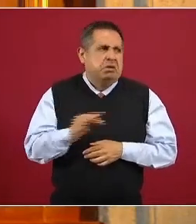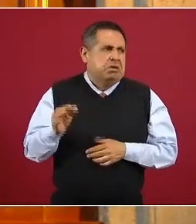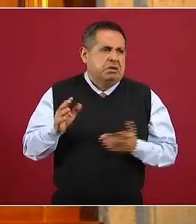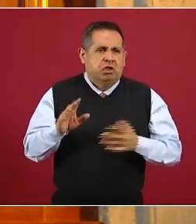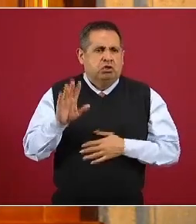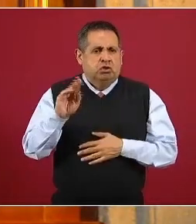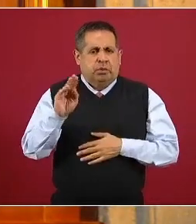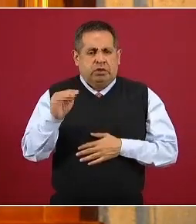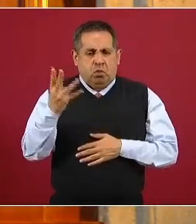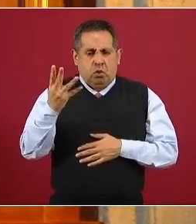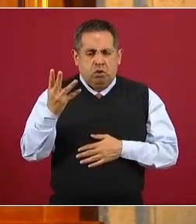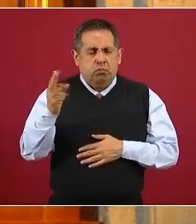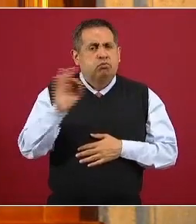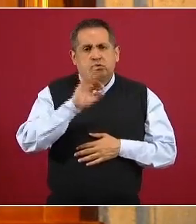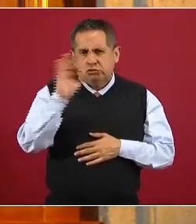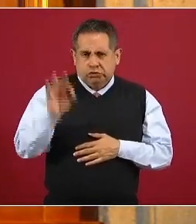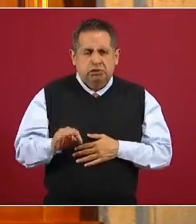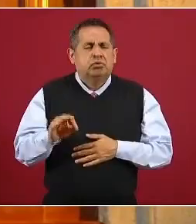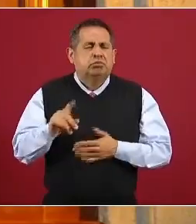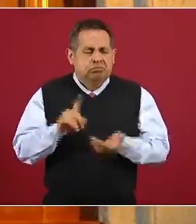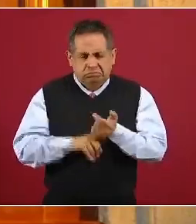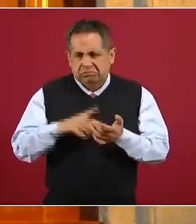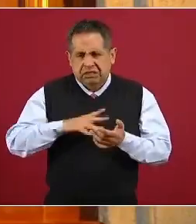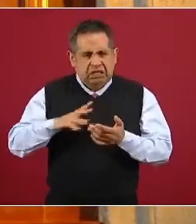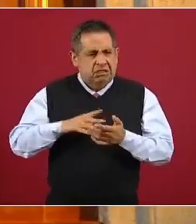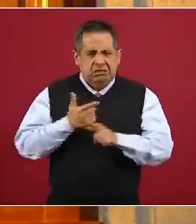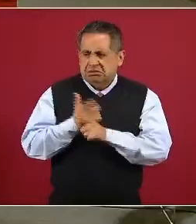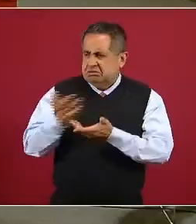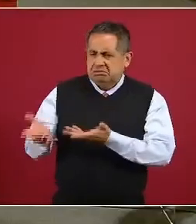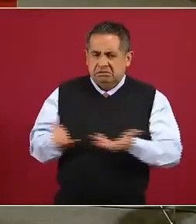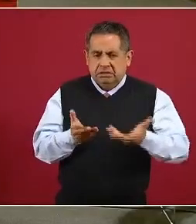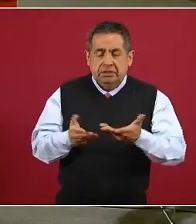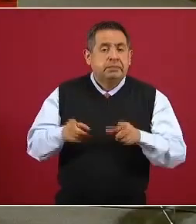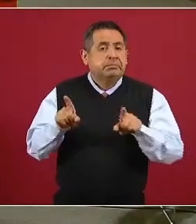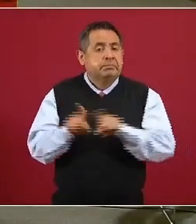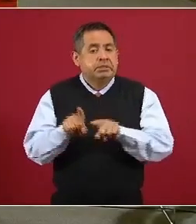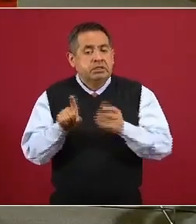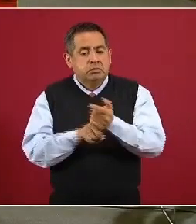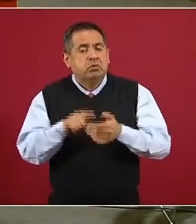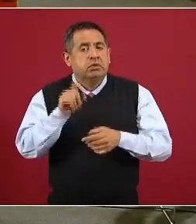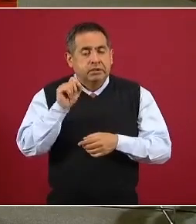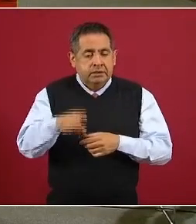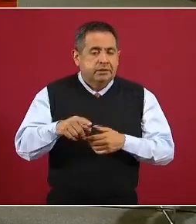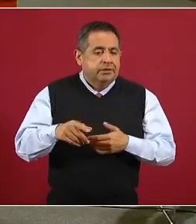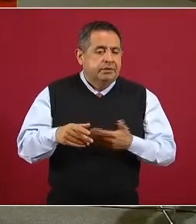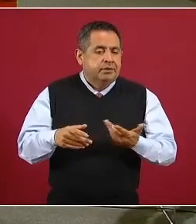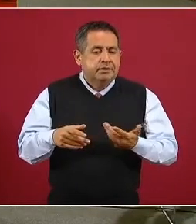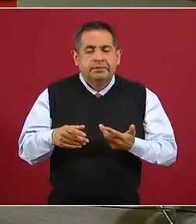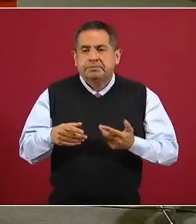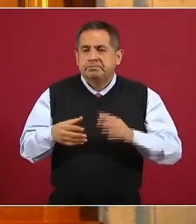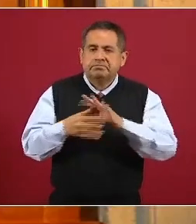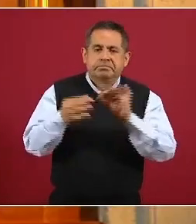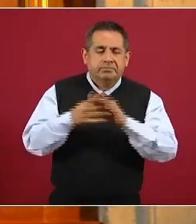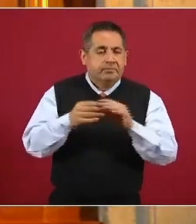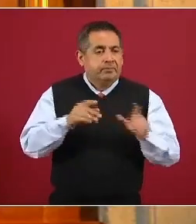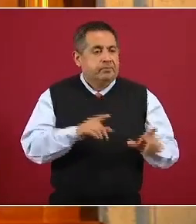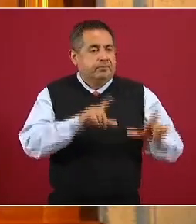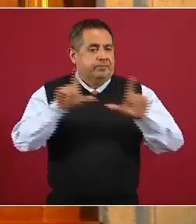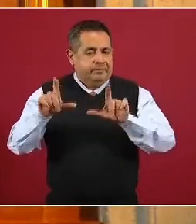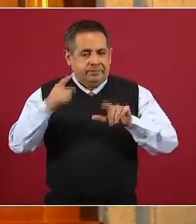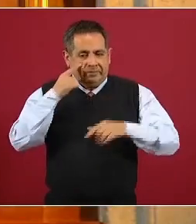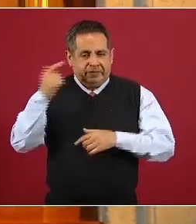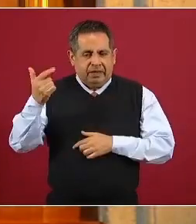un 94% de todas sus camas. Situación similar vemos en la siguiente diapositiva, en donde ahora